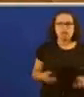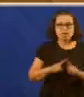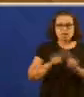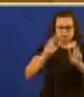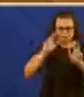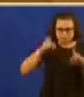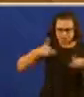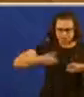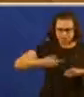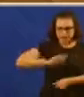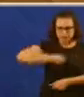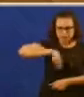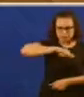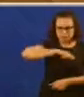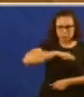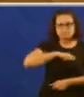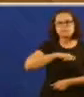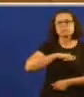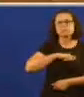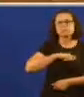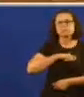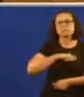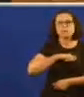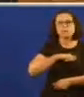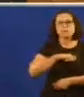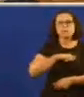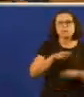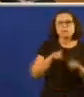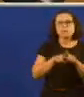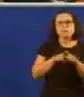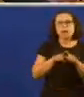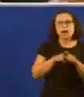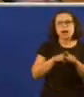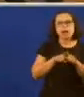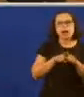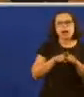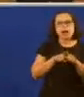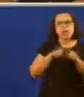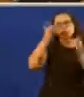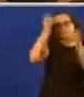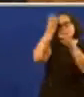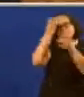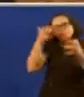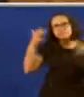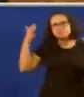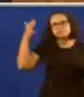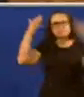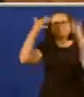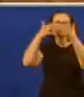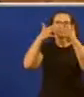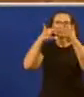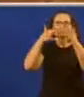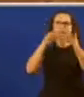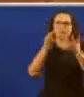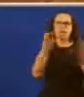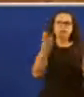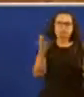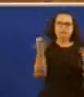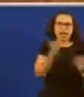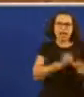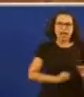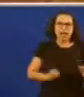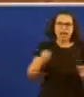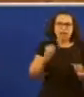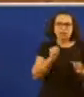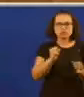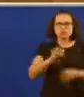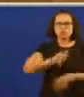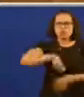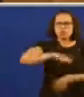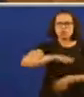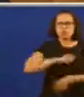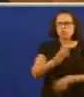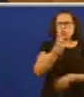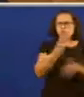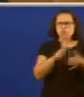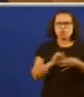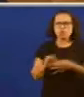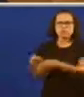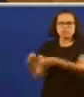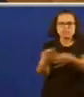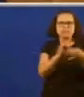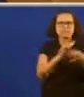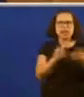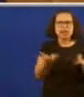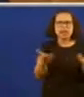para reconhecer que non existe esa ensoñación, non a que levan oitenta anos, non desa España, unha e grande e libre,